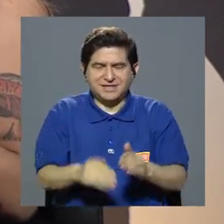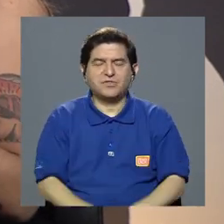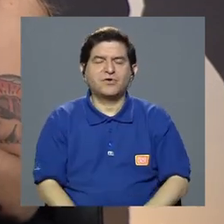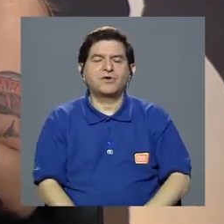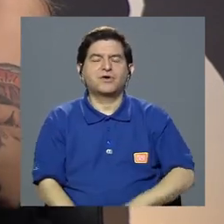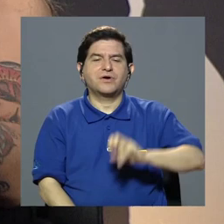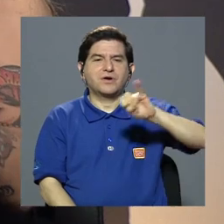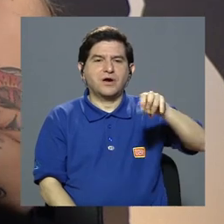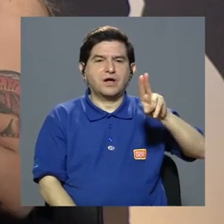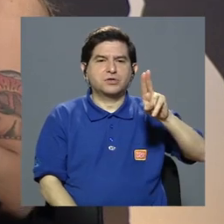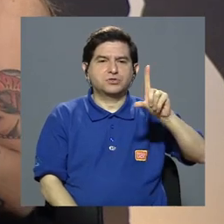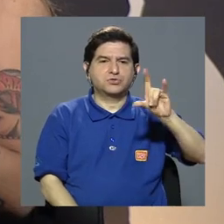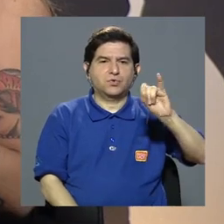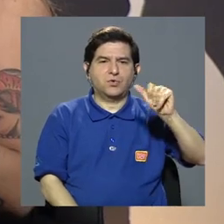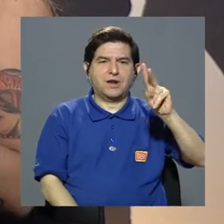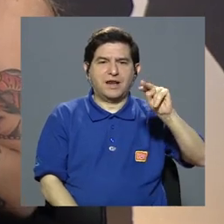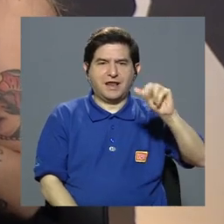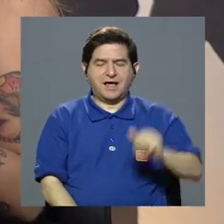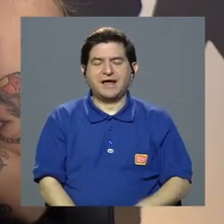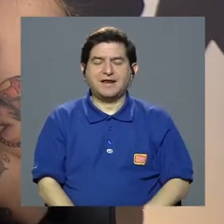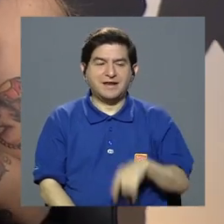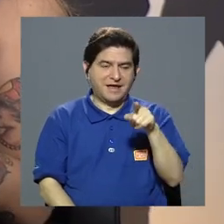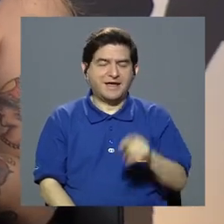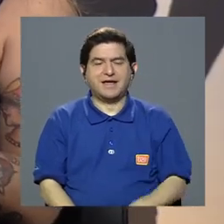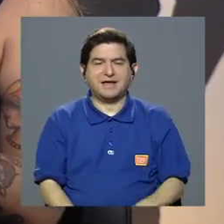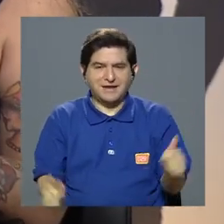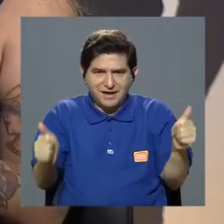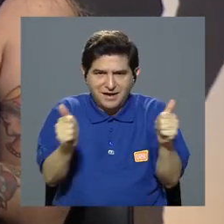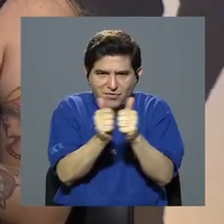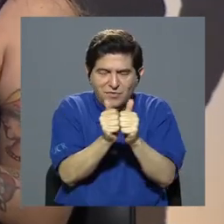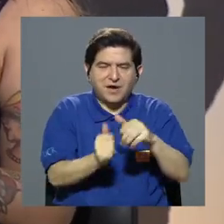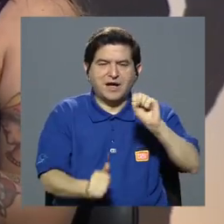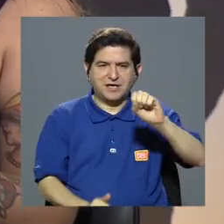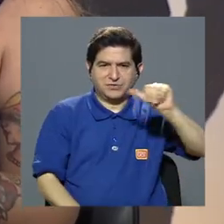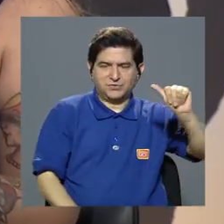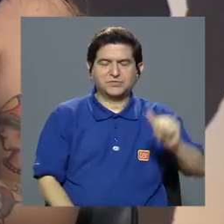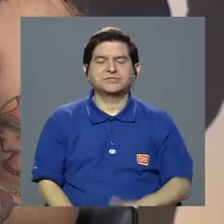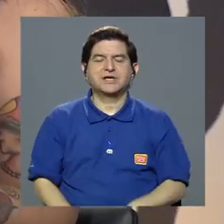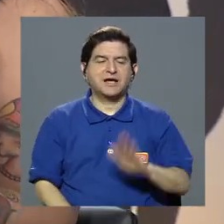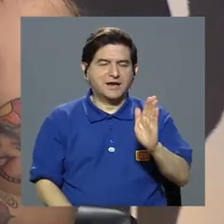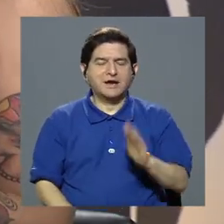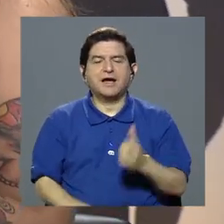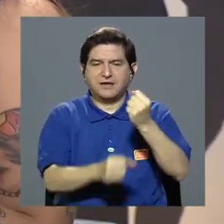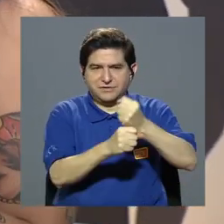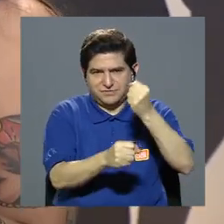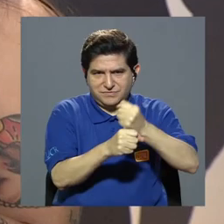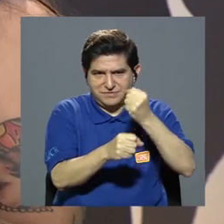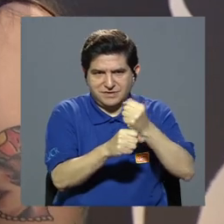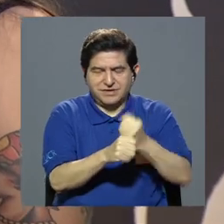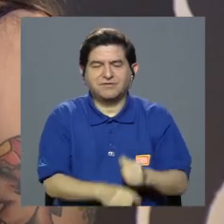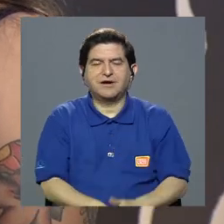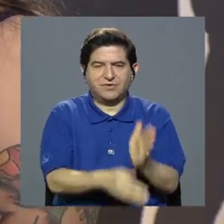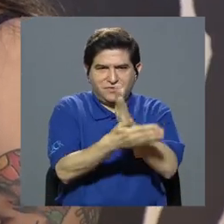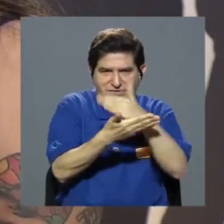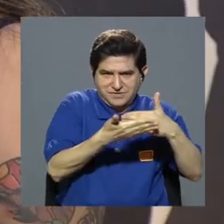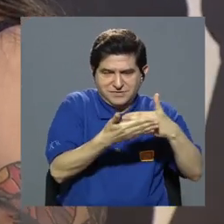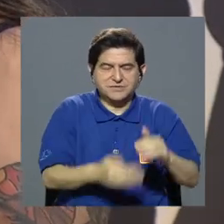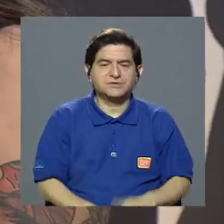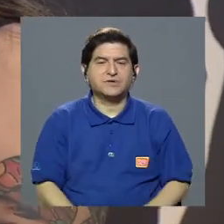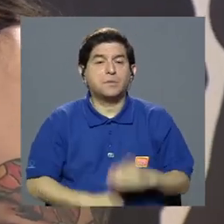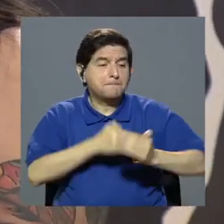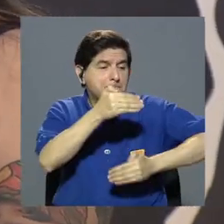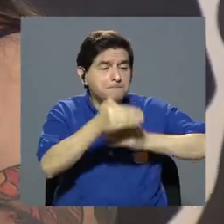es la realidad no se llama giuliana es como la dupla de susana en el en la sección este